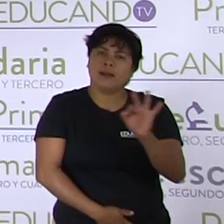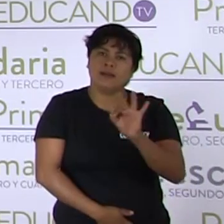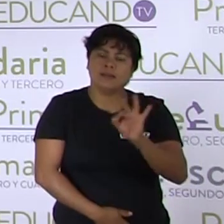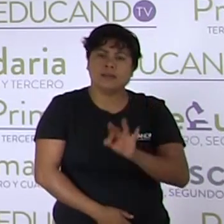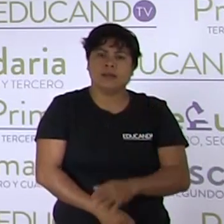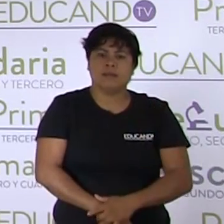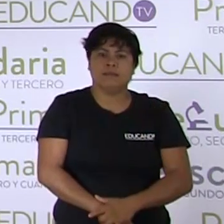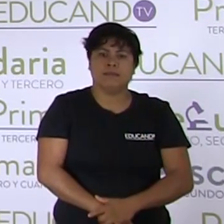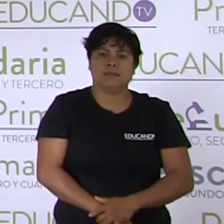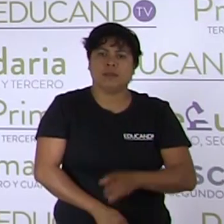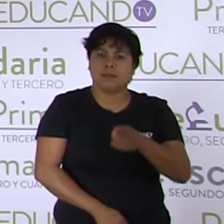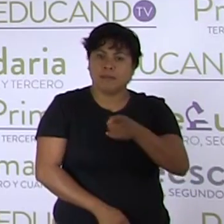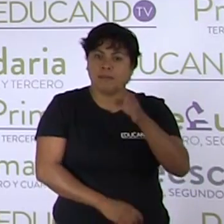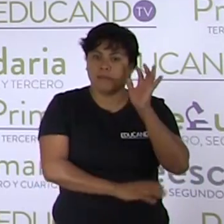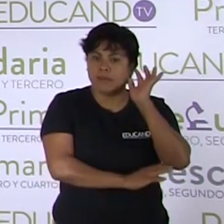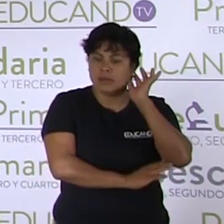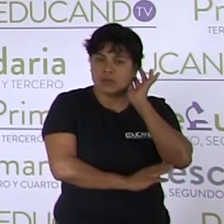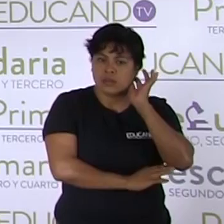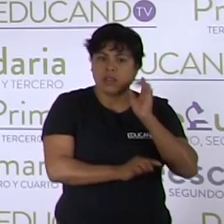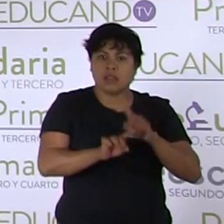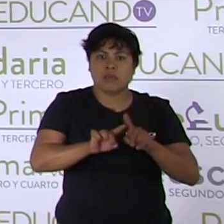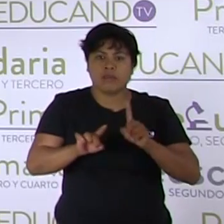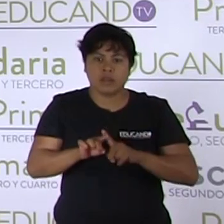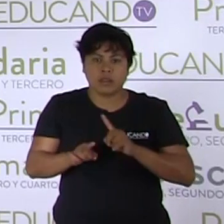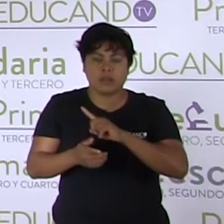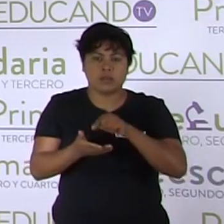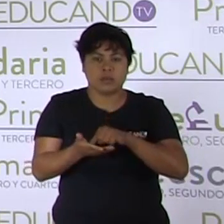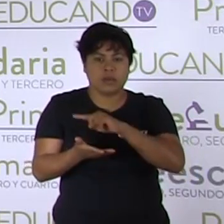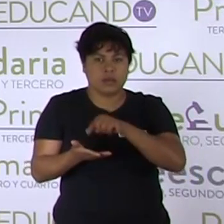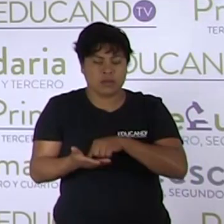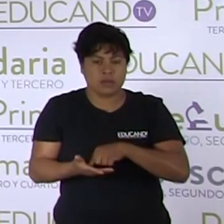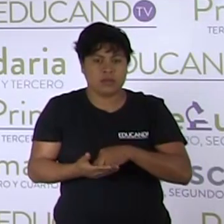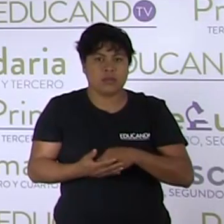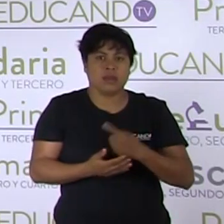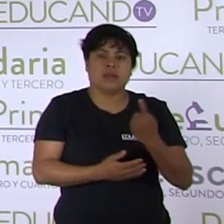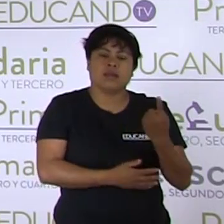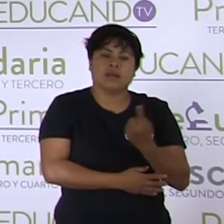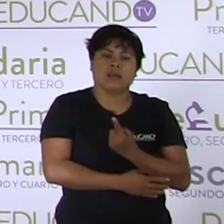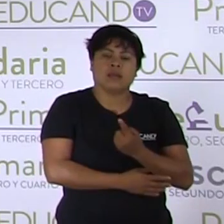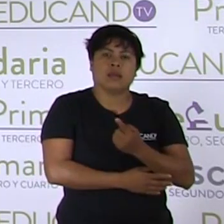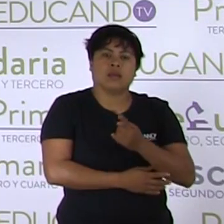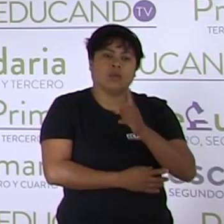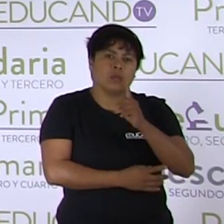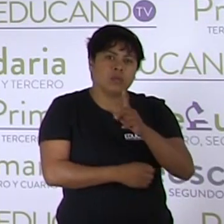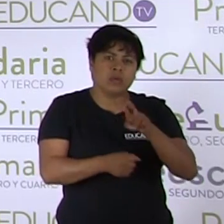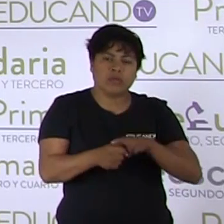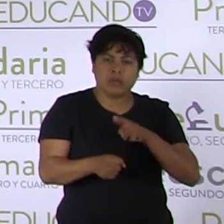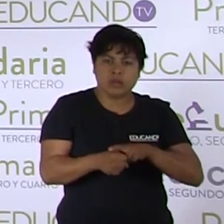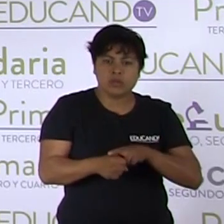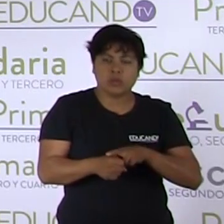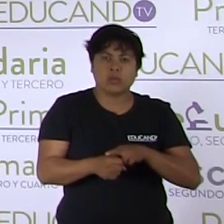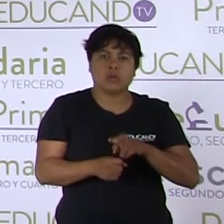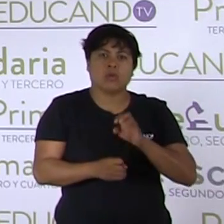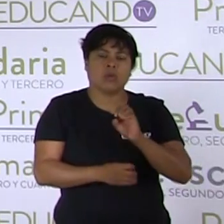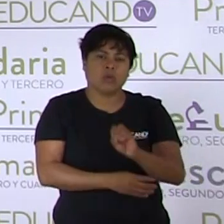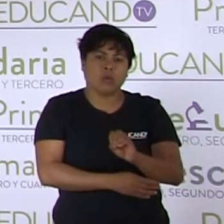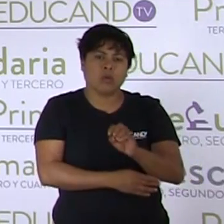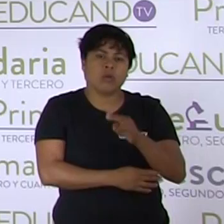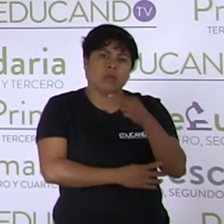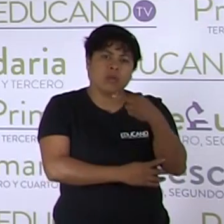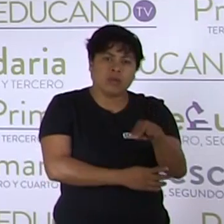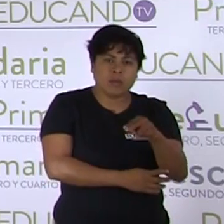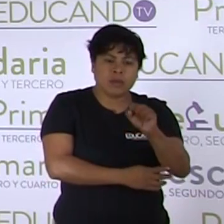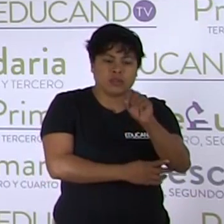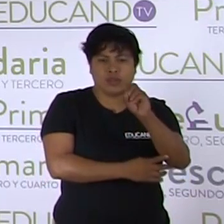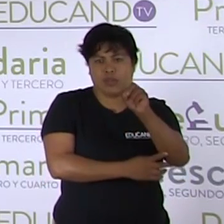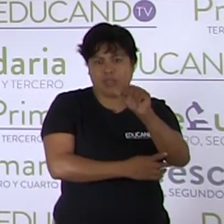Seguramente vas a escuchar en diferentes espacios que a un refresco algunos le van a llamar